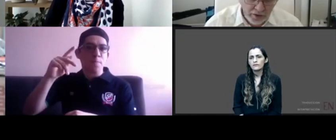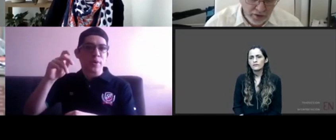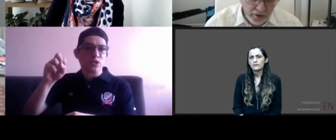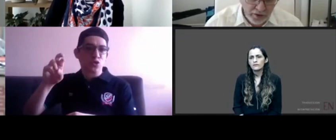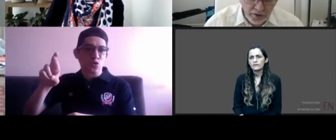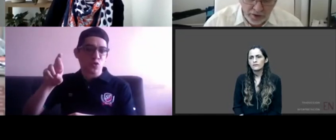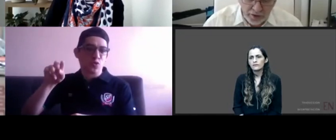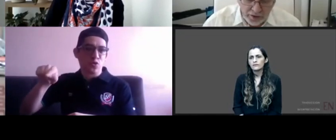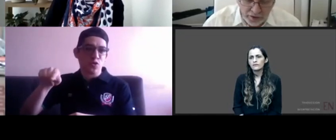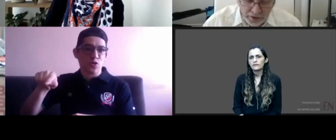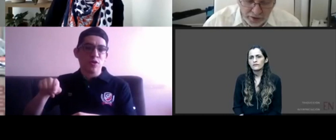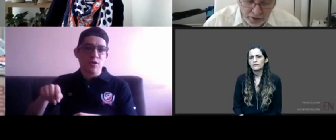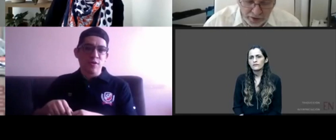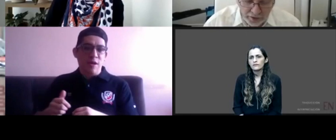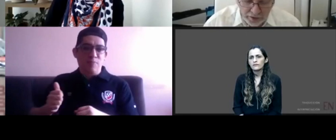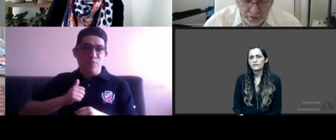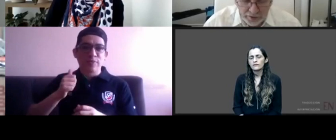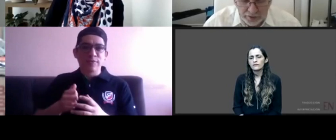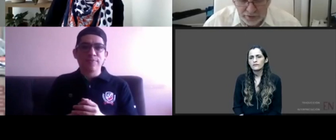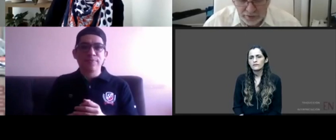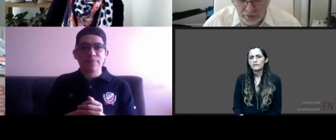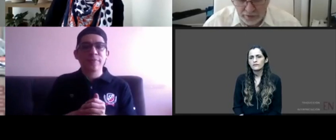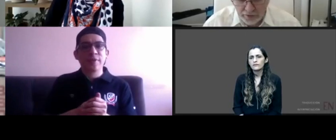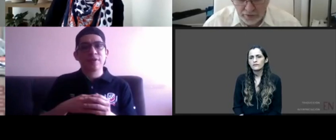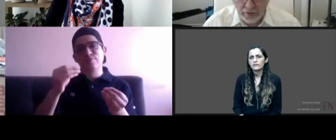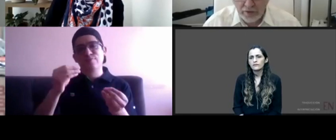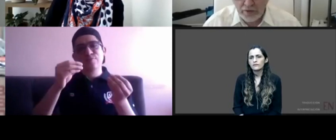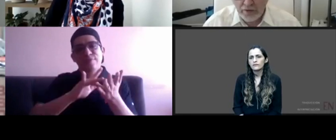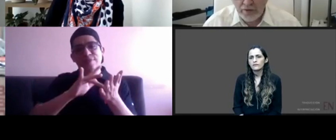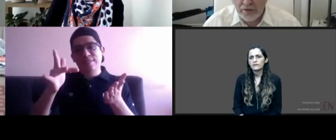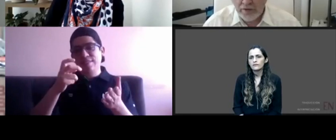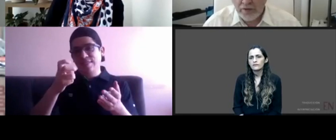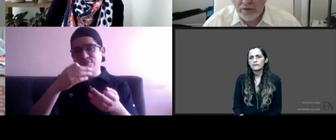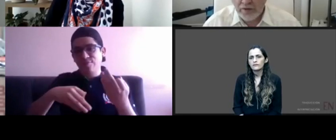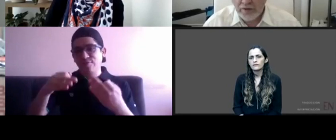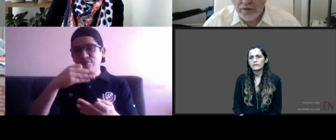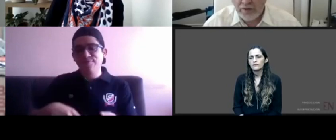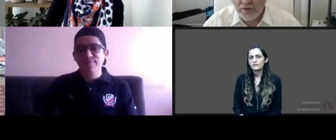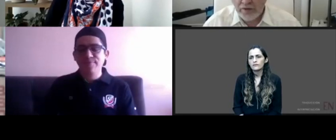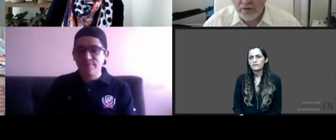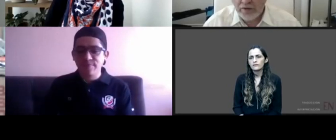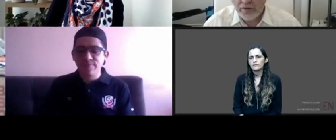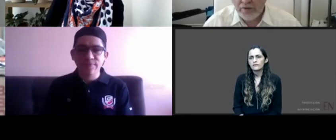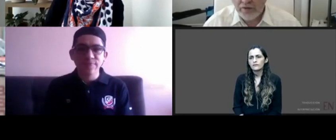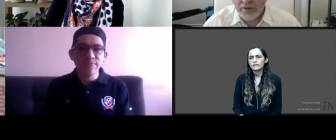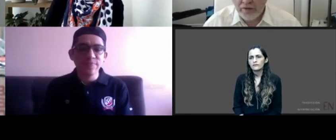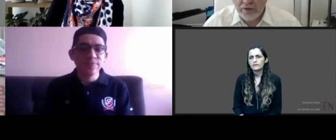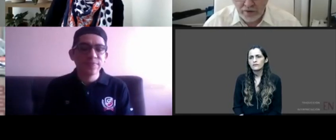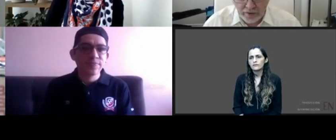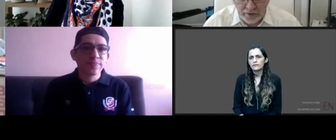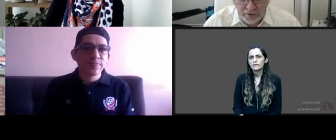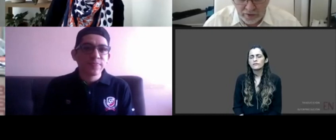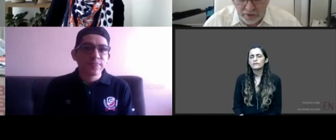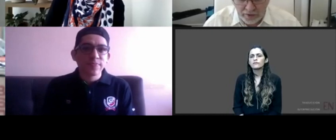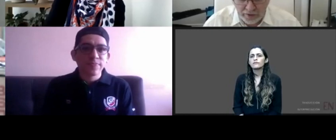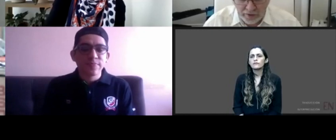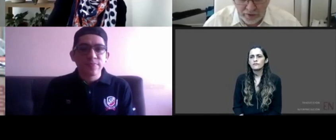de señas. Pueden entrar a la página Facebook de COPESOR y ahí hay mucha información. Muchas gracias a